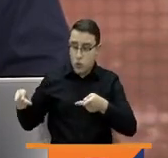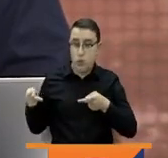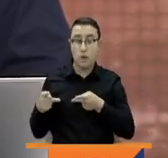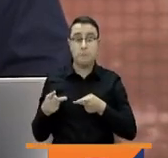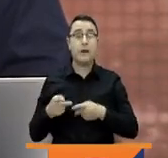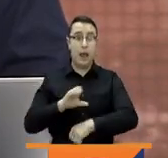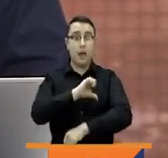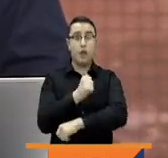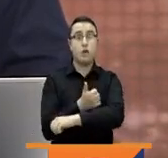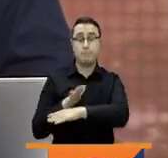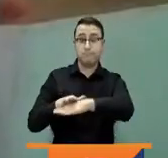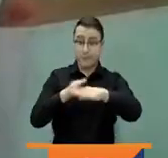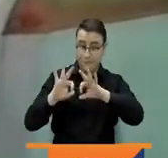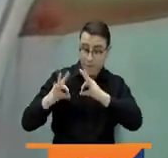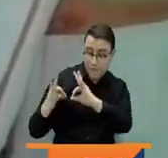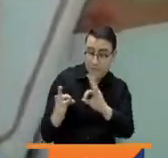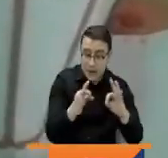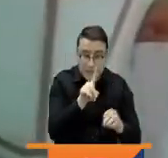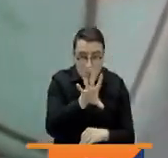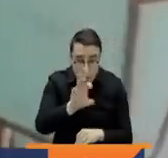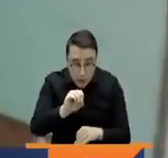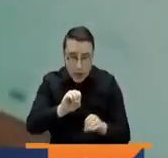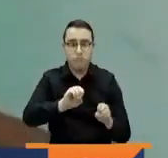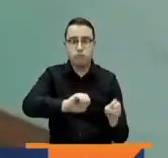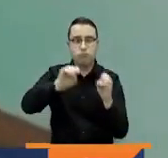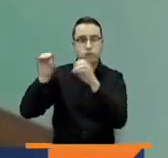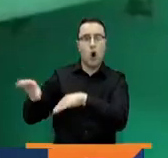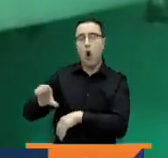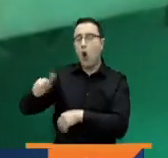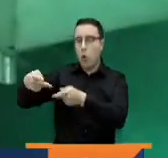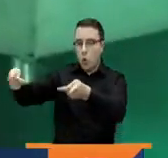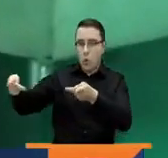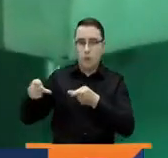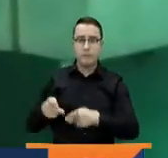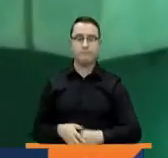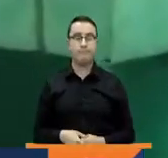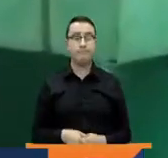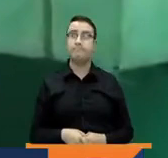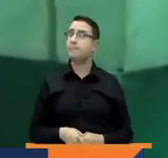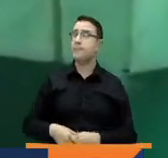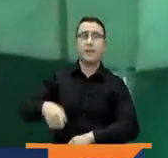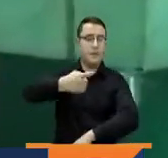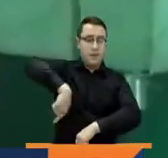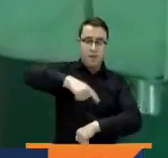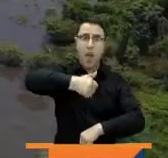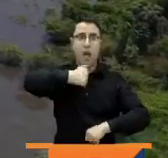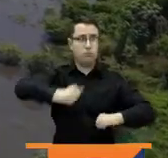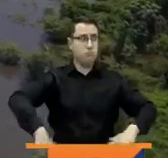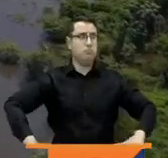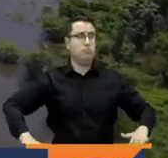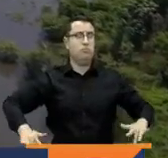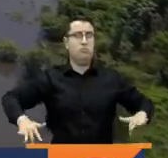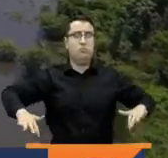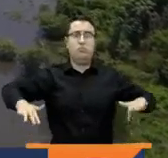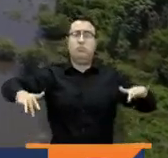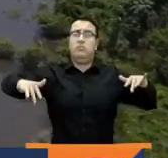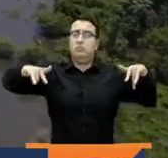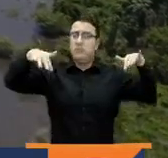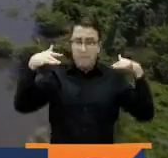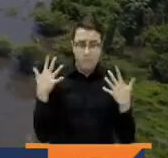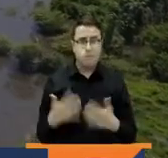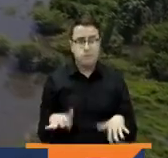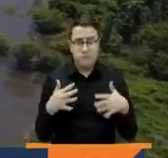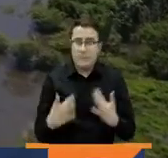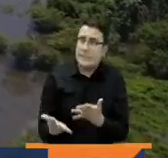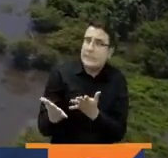reubicadas. Así, con sus viviendas inundadas, pasan las horas 150 familias del barrio Bellavista en Puerto Wilches a